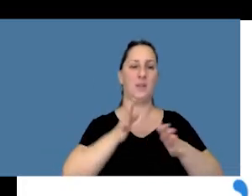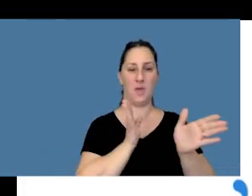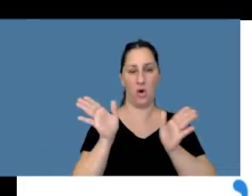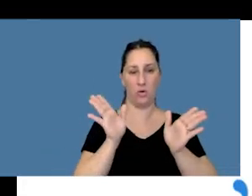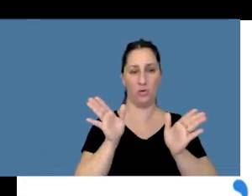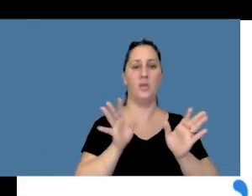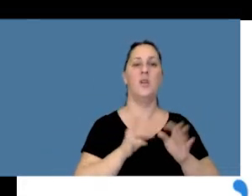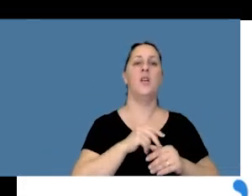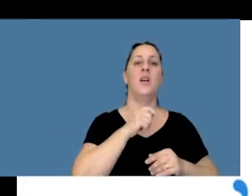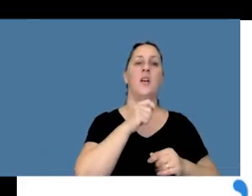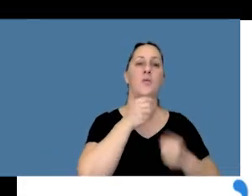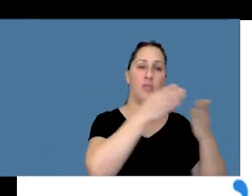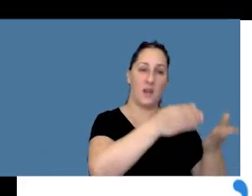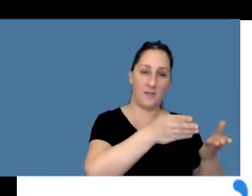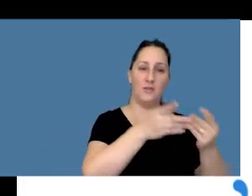y venta,